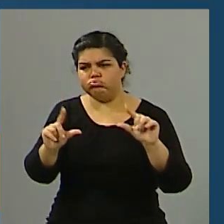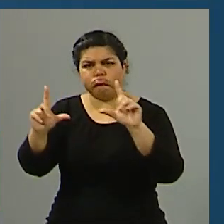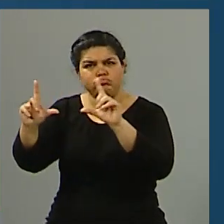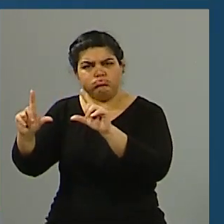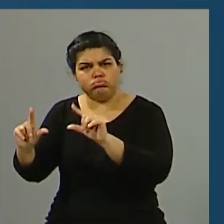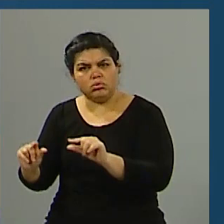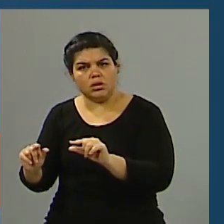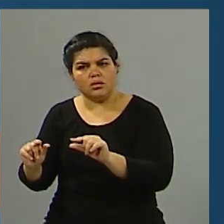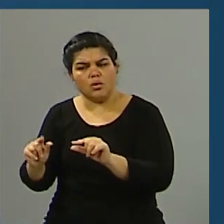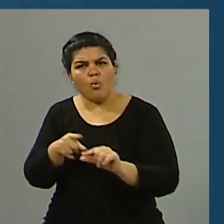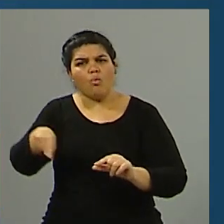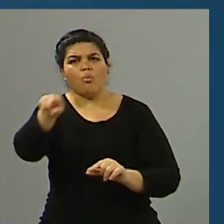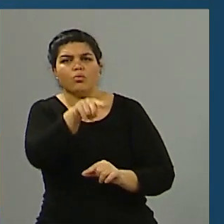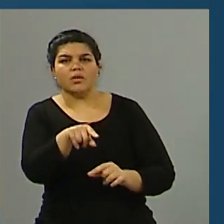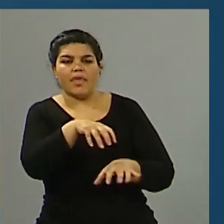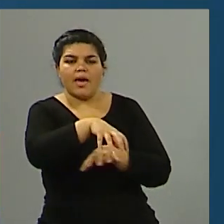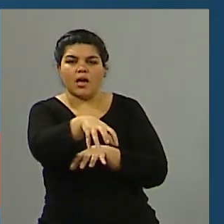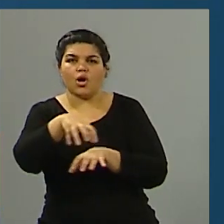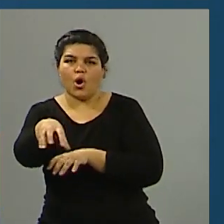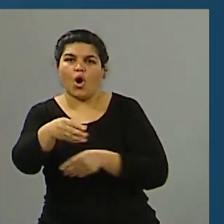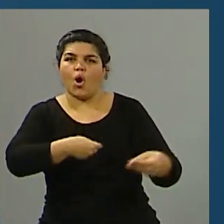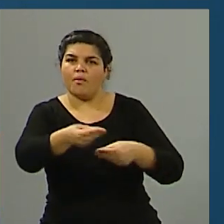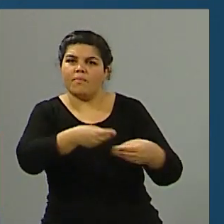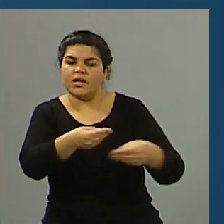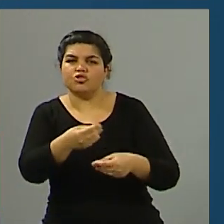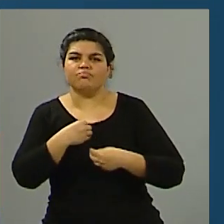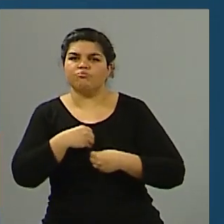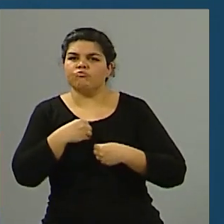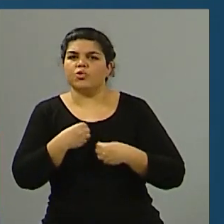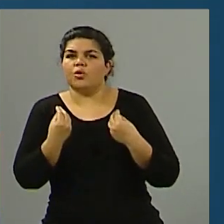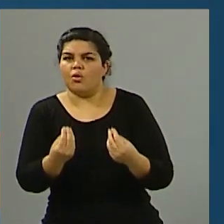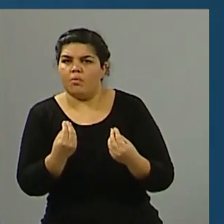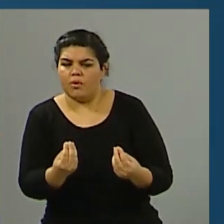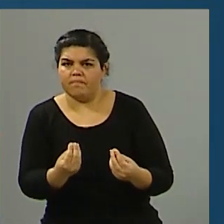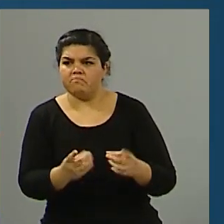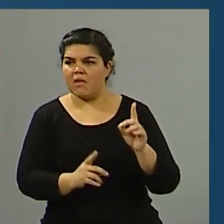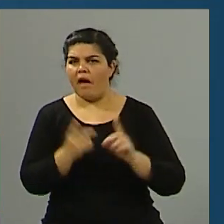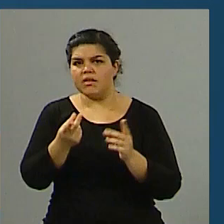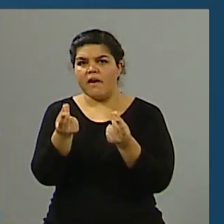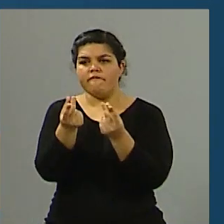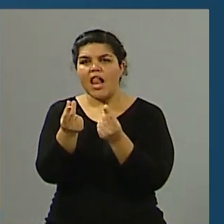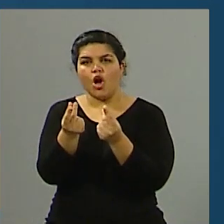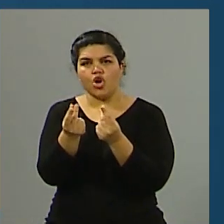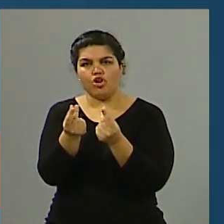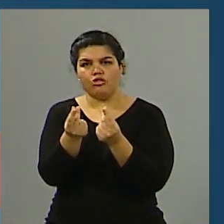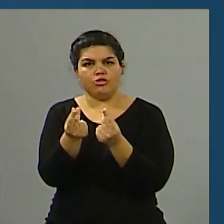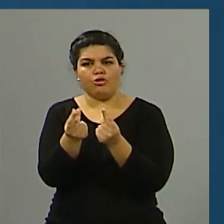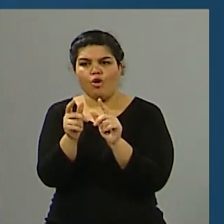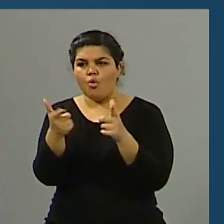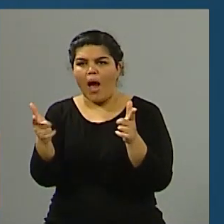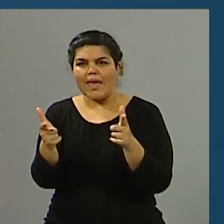Porque también es una realidad de que al no tener un valor de referencia en los precios, a veces vamos a un supermercado y está más caro